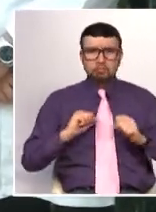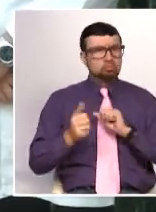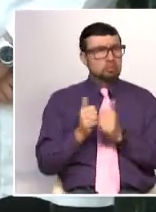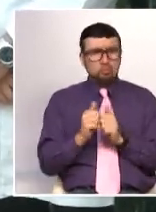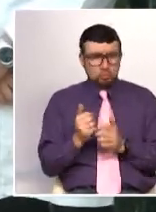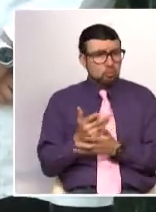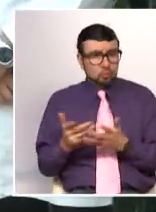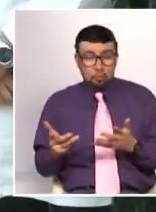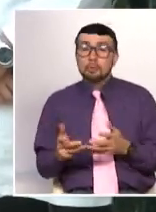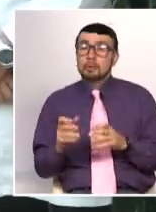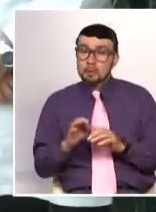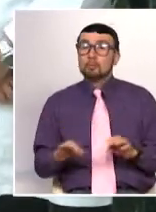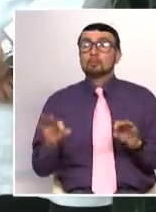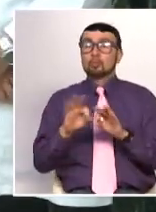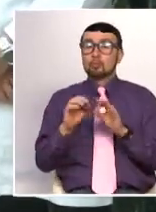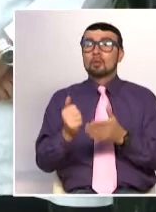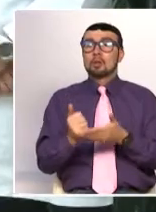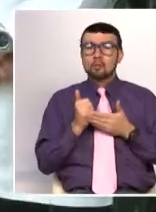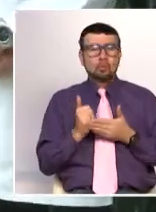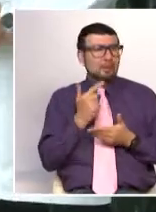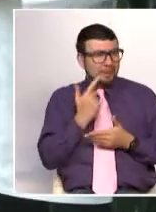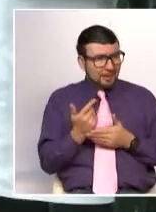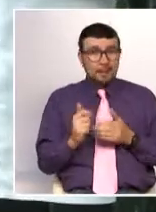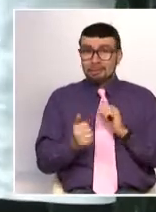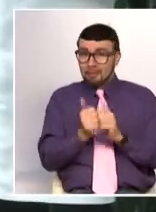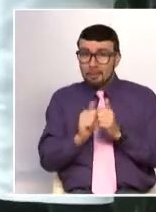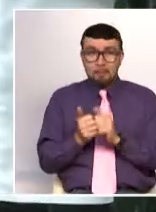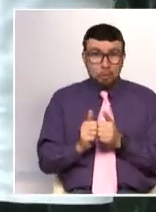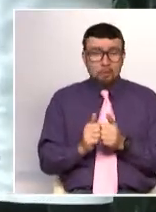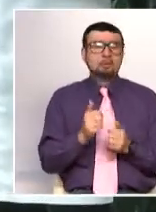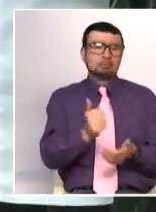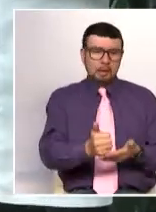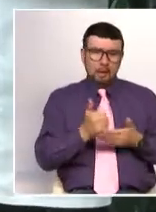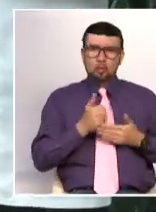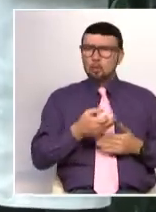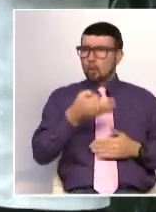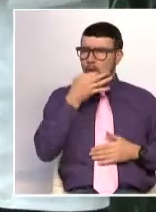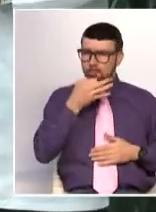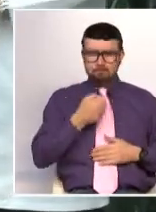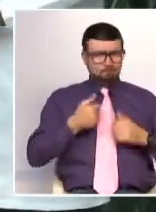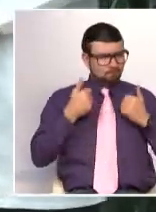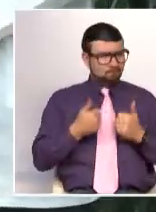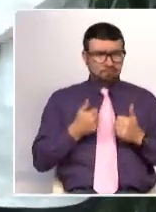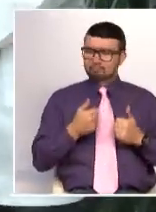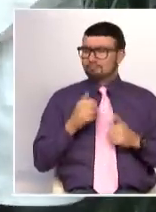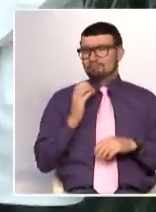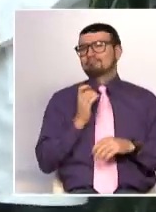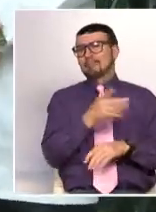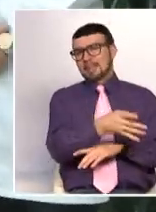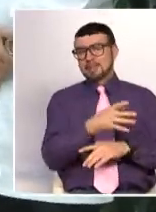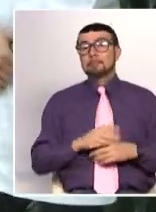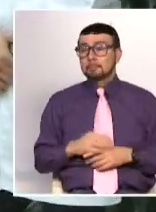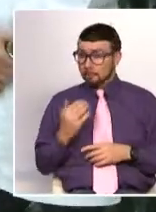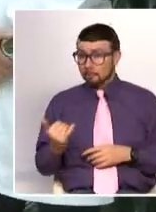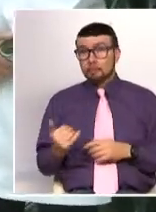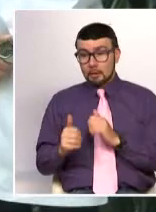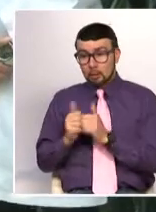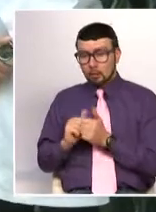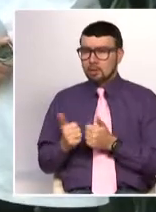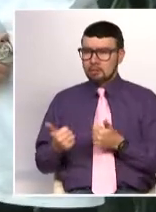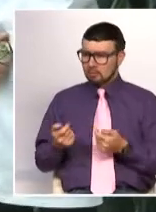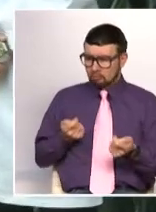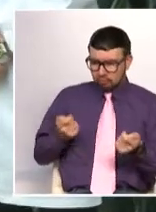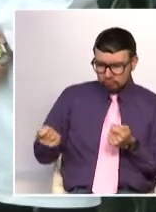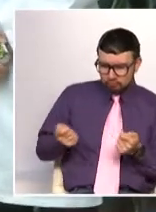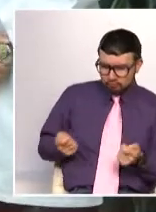dice que es el mejor medicamento que hay porque es el que no produce reacciones adversas siempre y cuando sea bien dirigido y